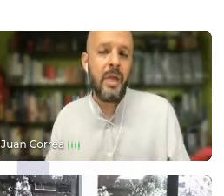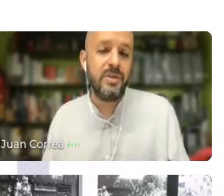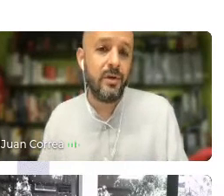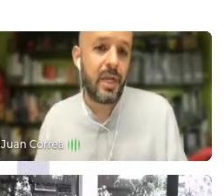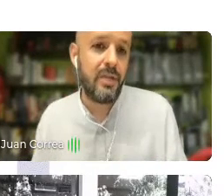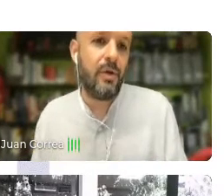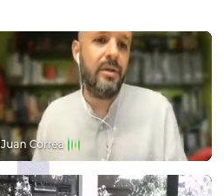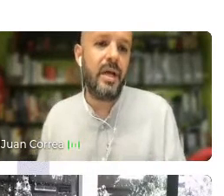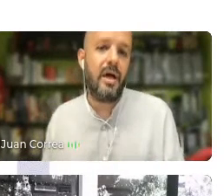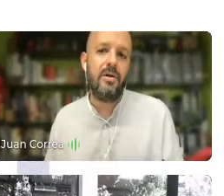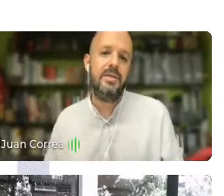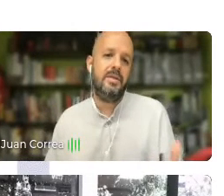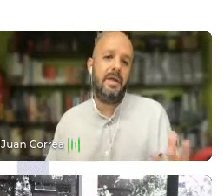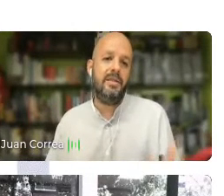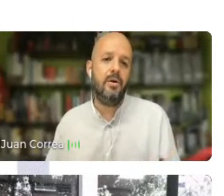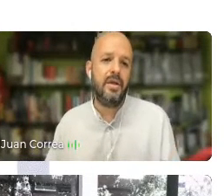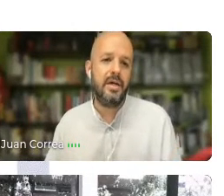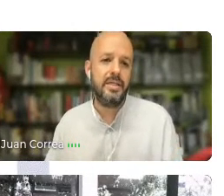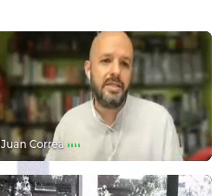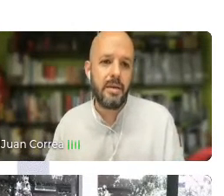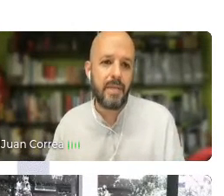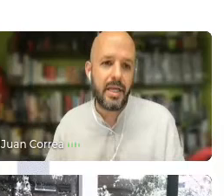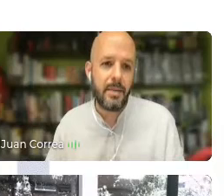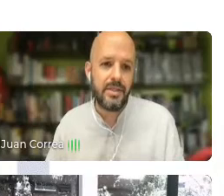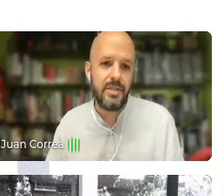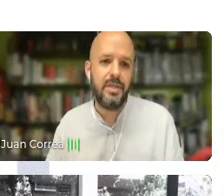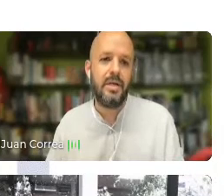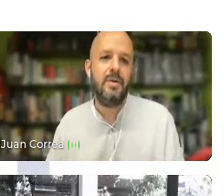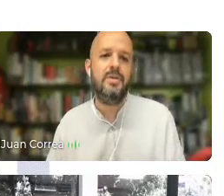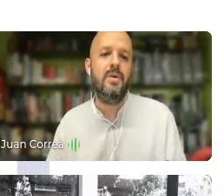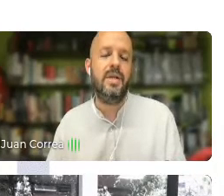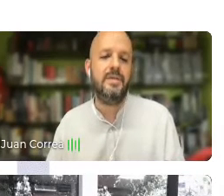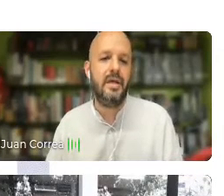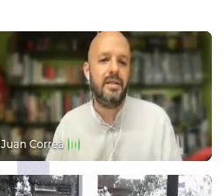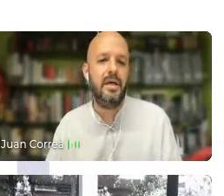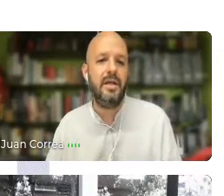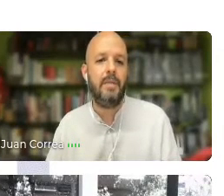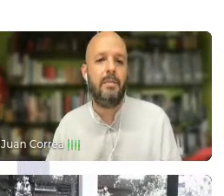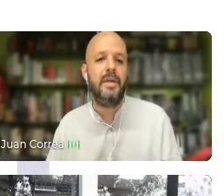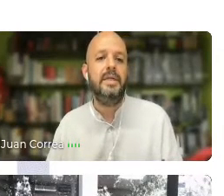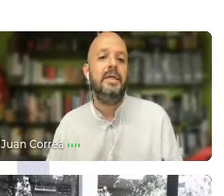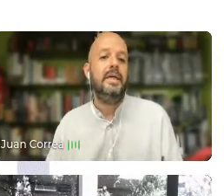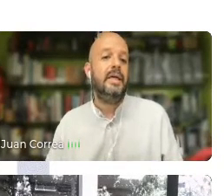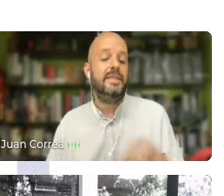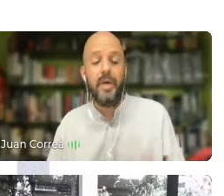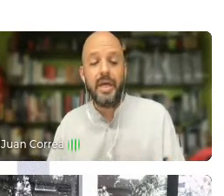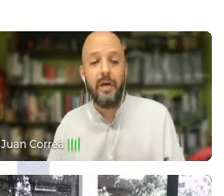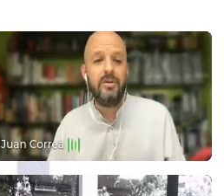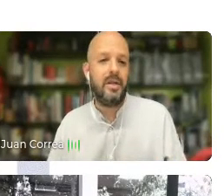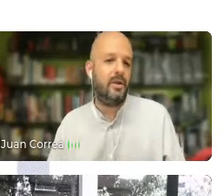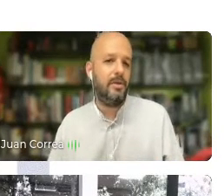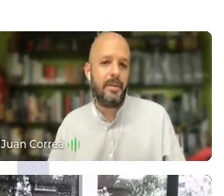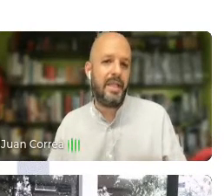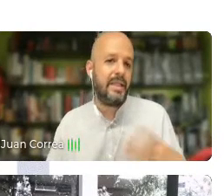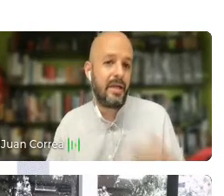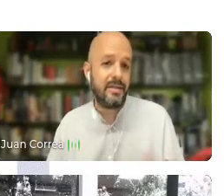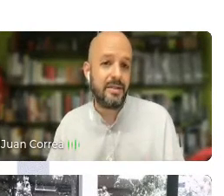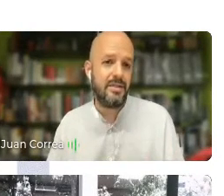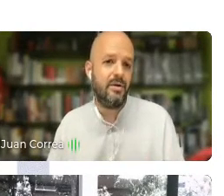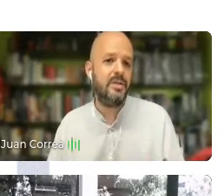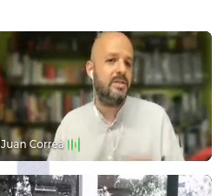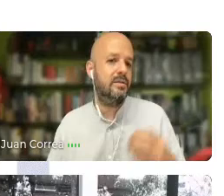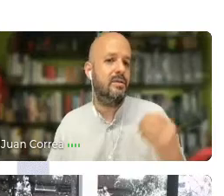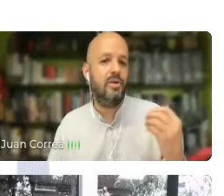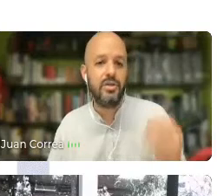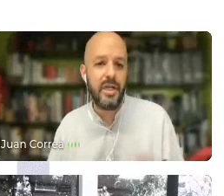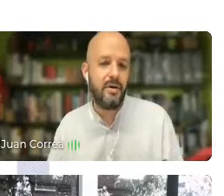y nuestro territorio integrador, que se llama Antioquia, que es esta pequeña manchita que ven sobre la izquierda del mapa, que está ubicada en un territorio también de altas